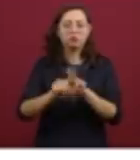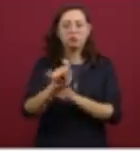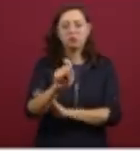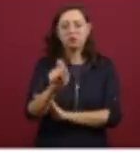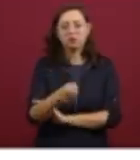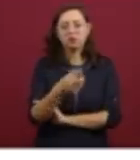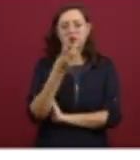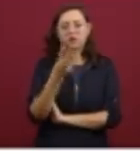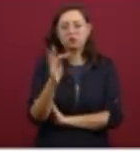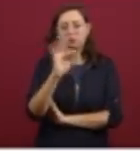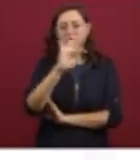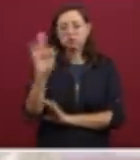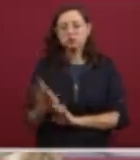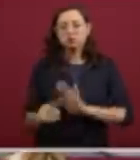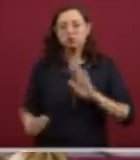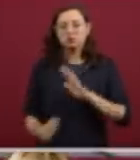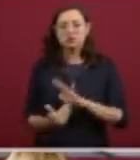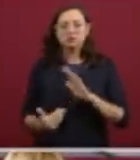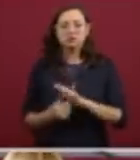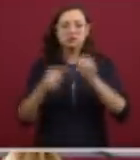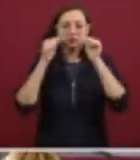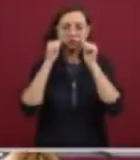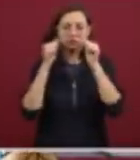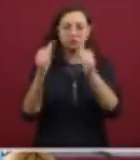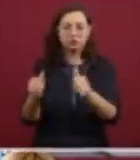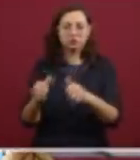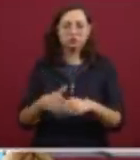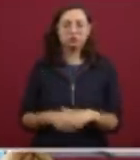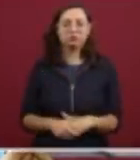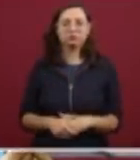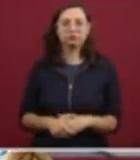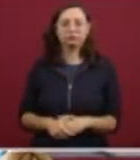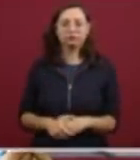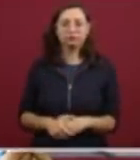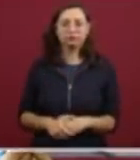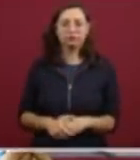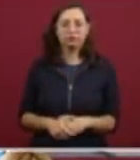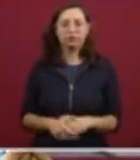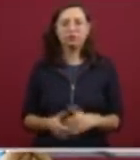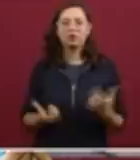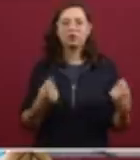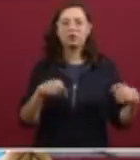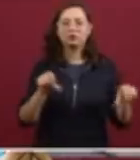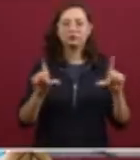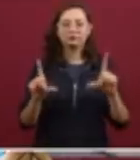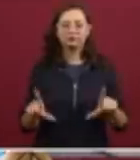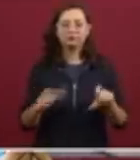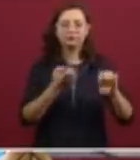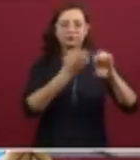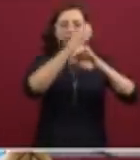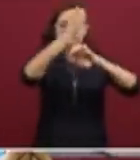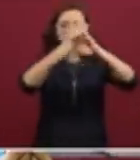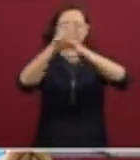de atención. La que sigue, por favor. Esta es la distribución por entidad